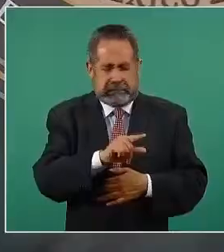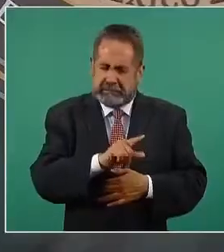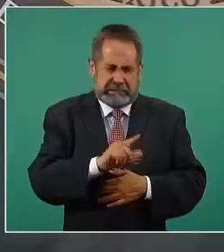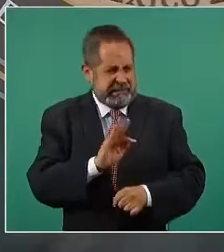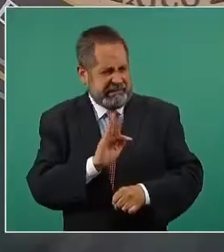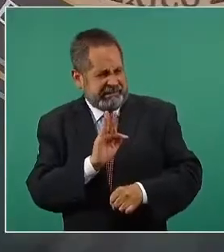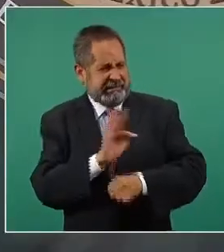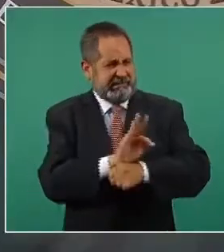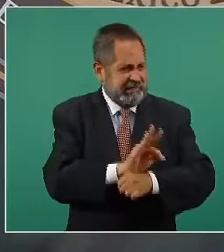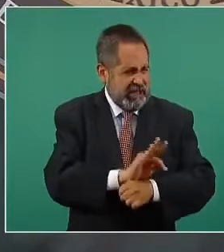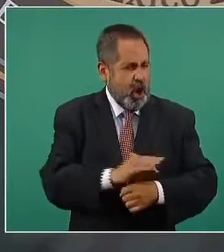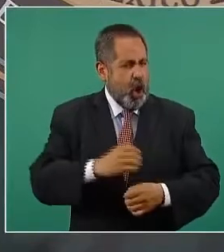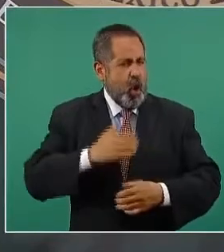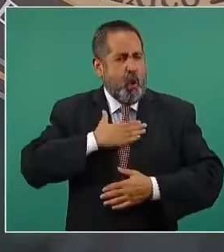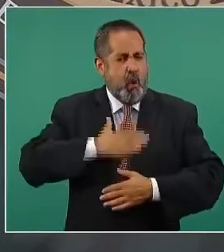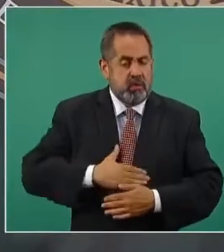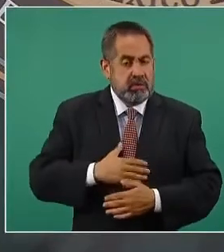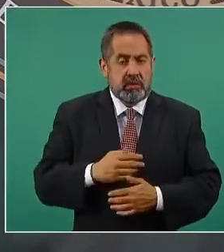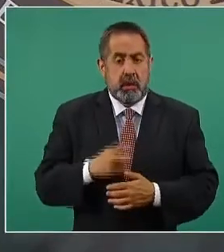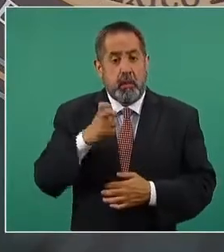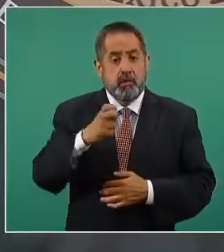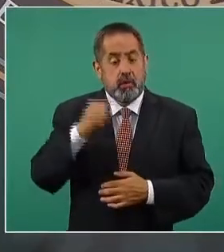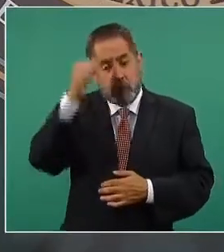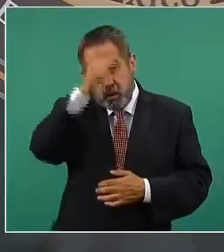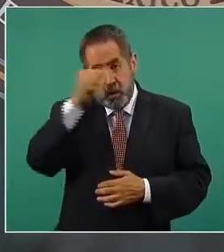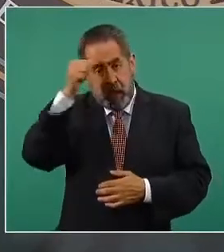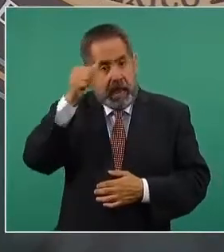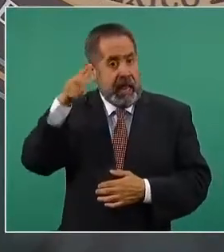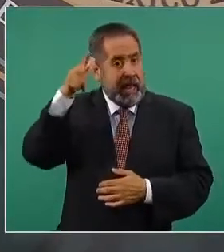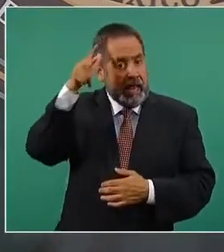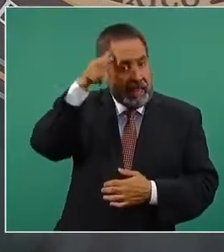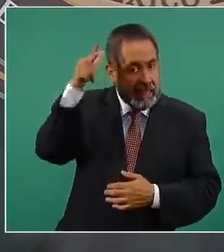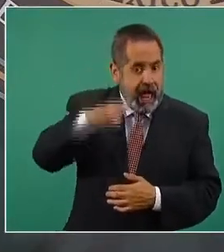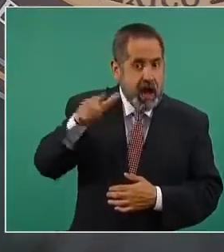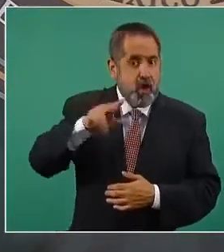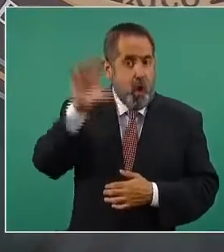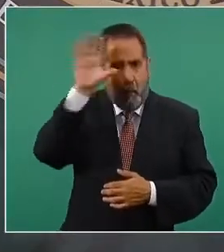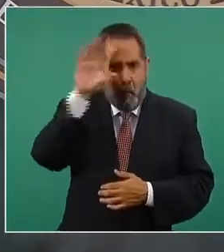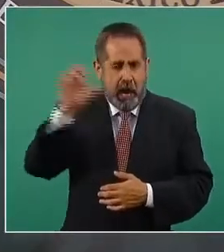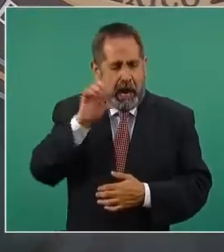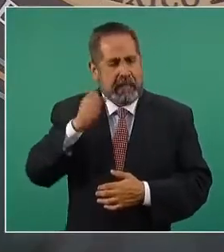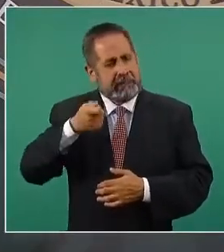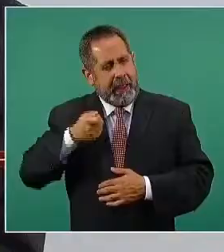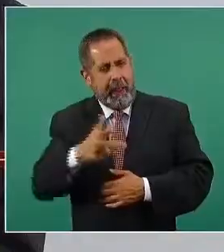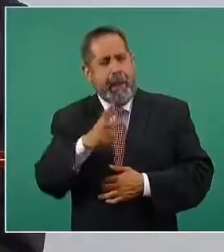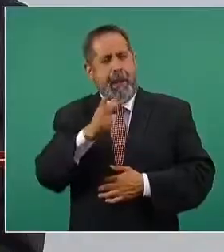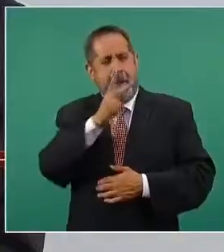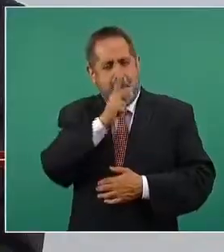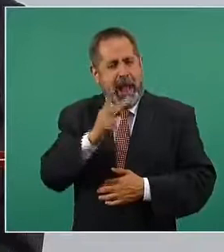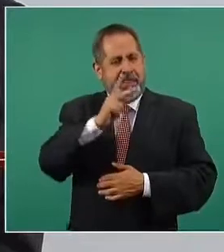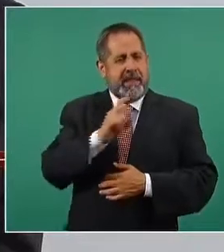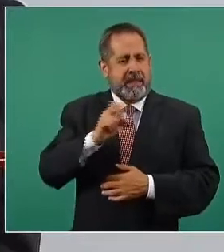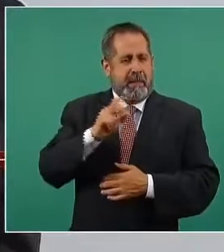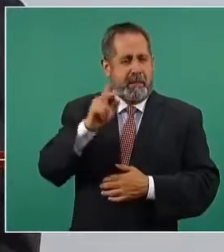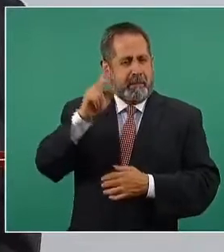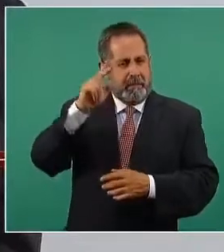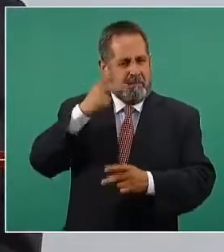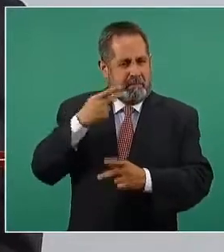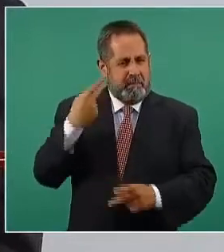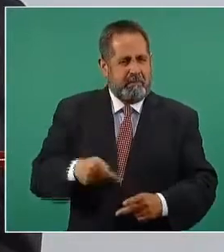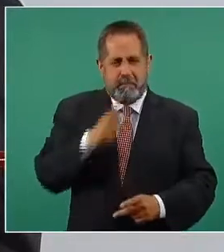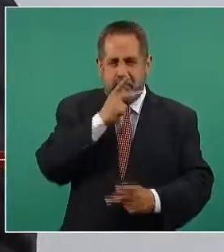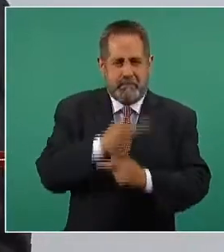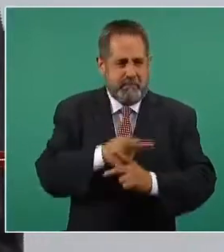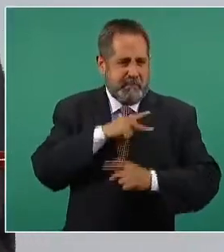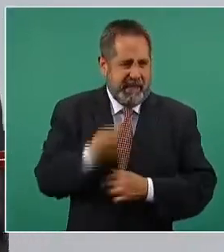país. Los curas Miguel Hidalgo y José María Morelos, padres de nuestra patria, proclamaron la abolición